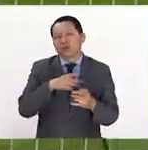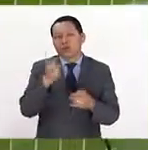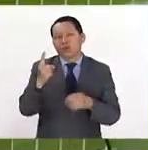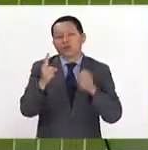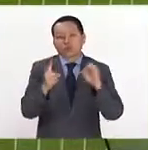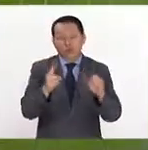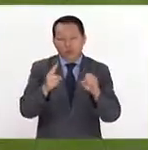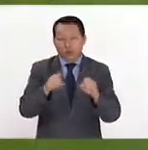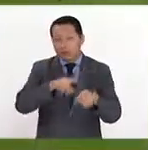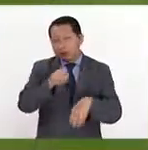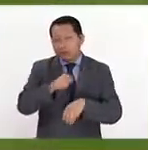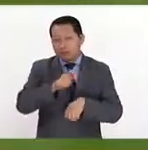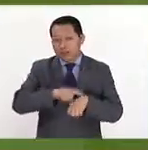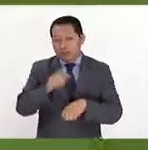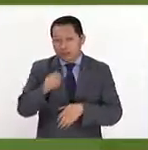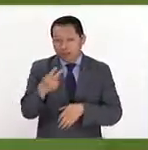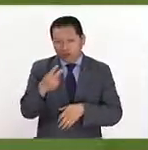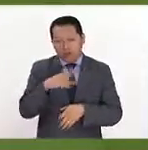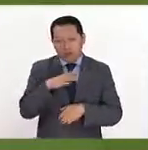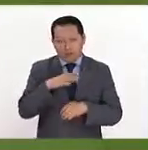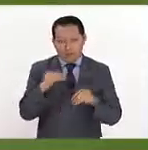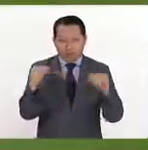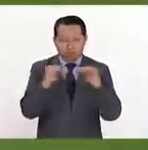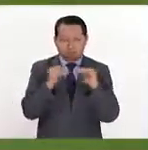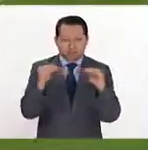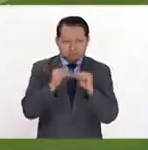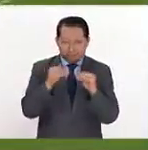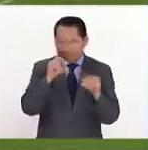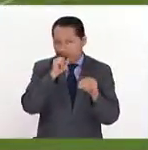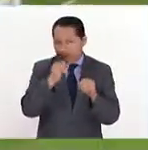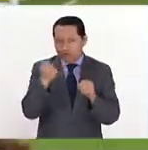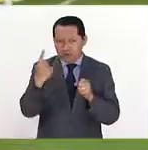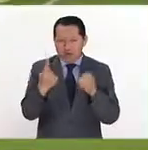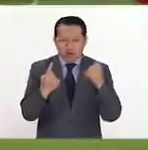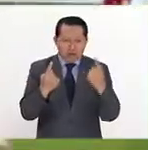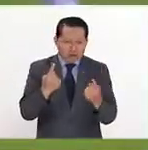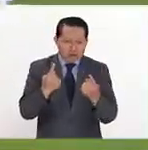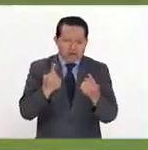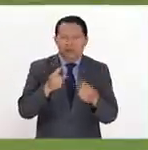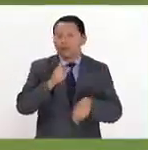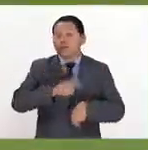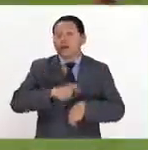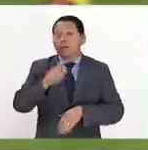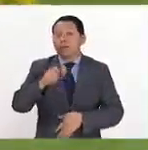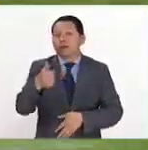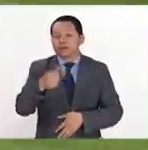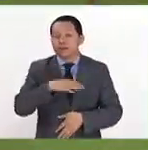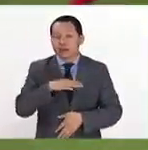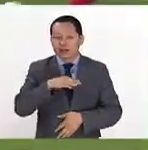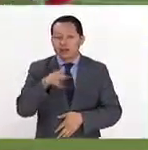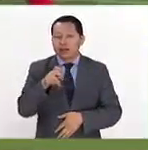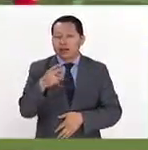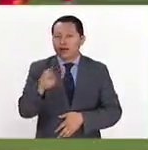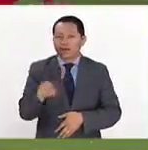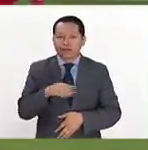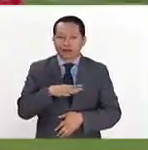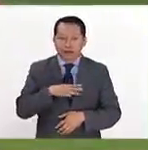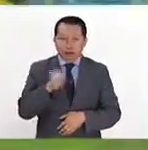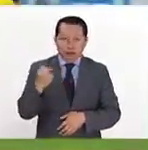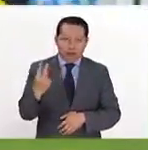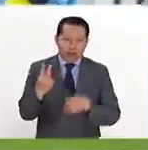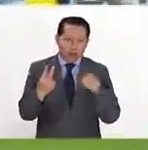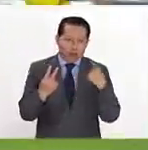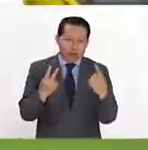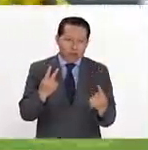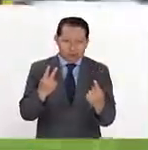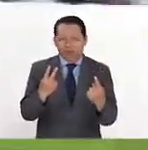Al minuto 22 el empate de Timothy Chandler, 1-1. Y al 26 Kevin Prince Boateng con el